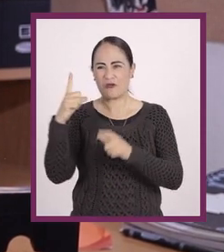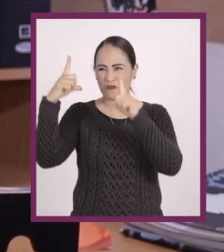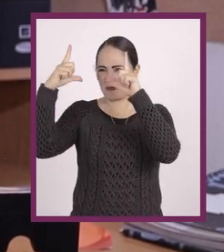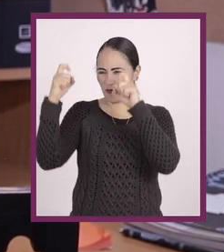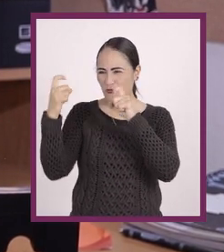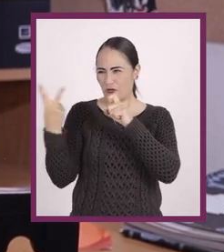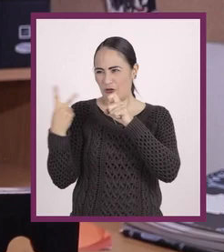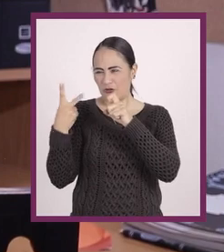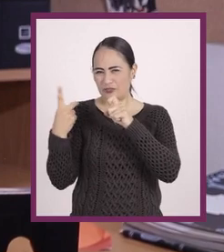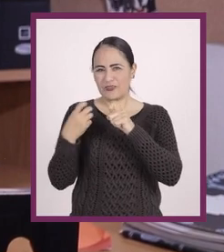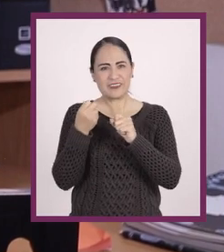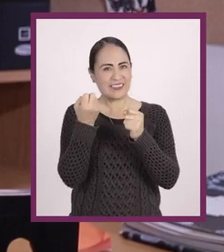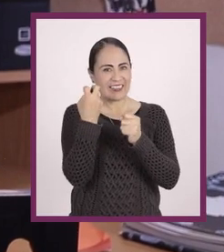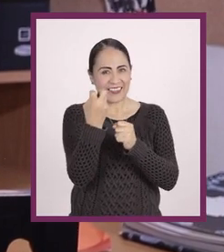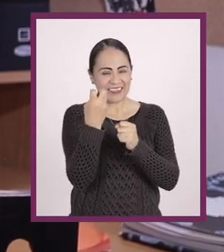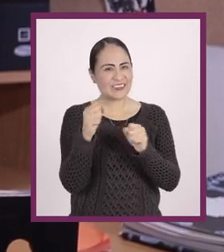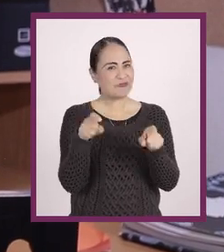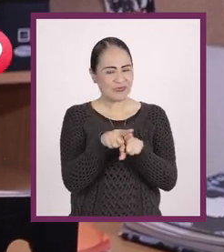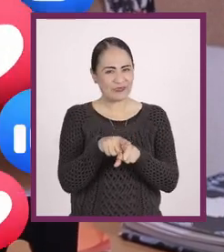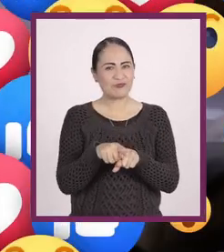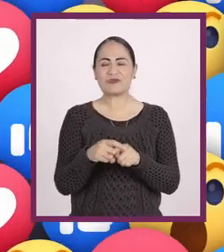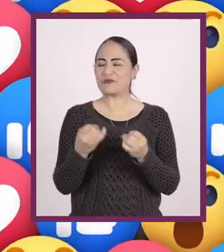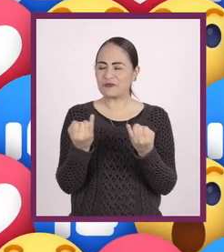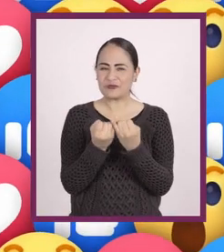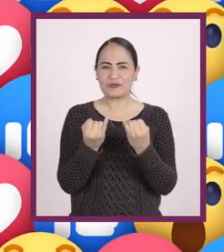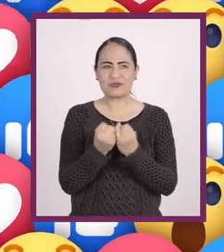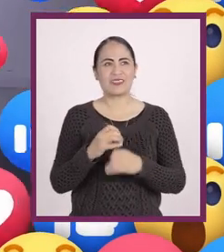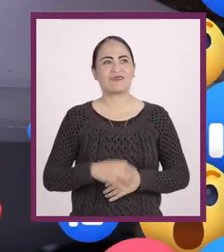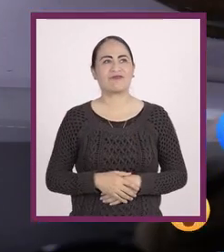la pandemia yo también iba a sugerir esa